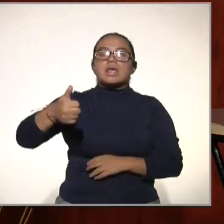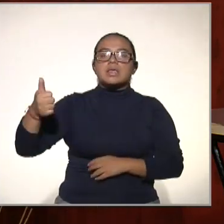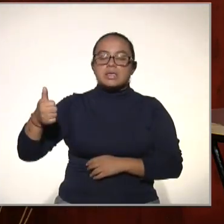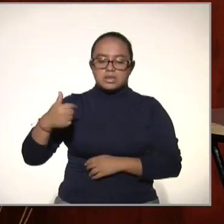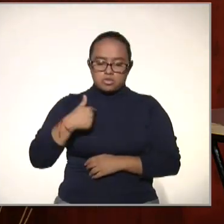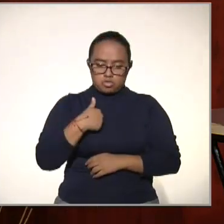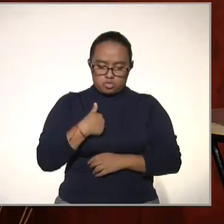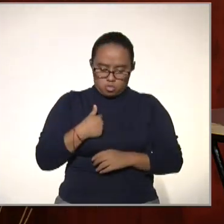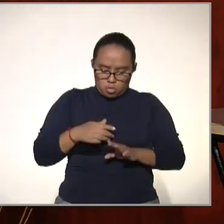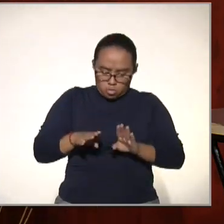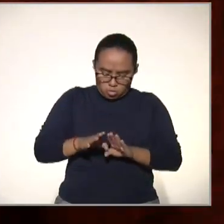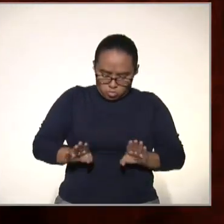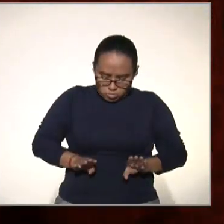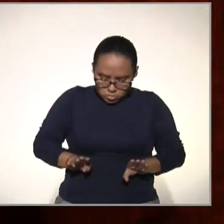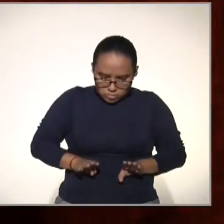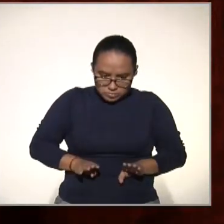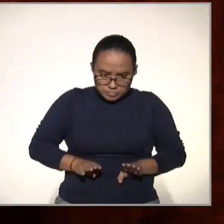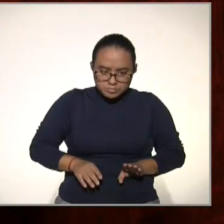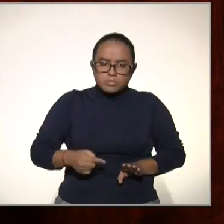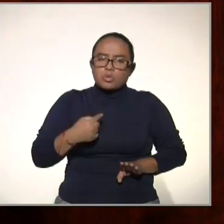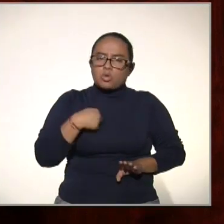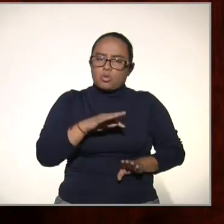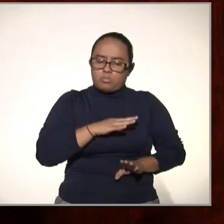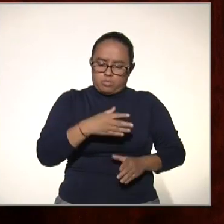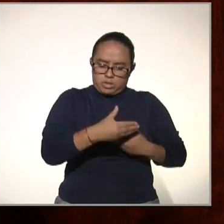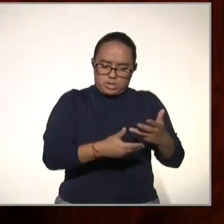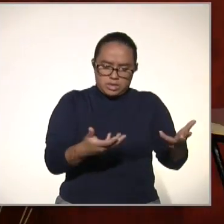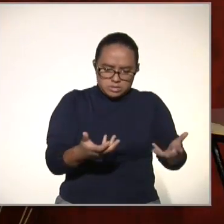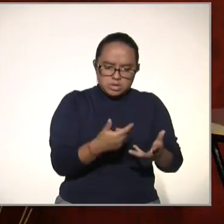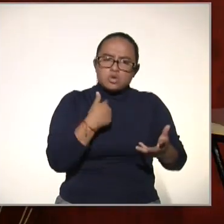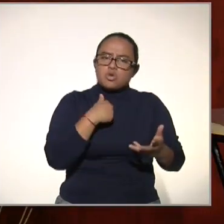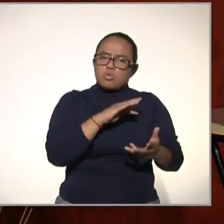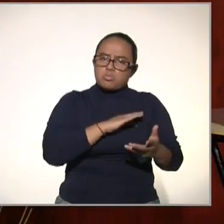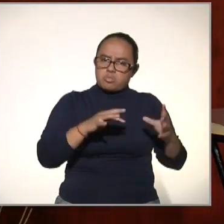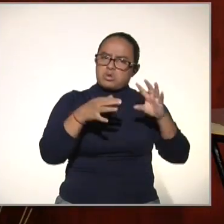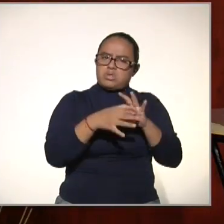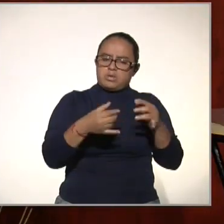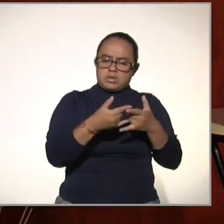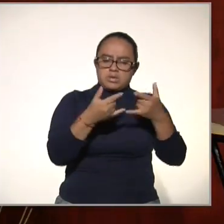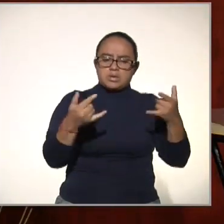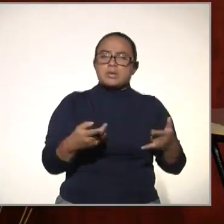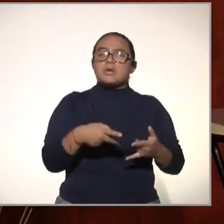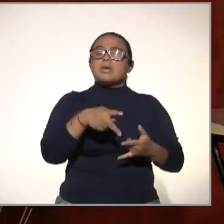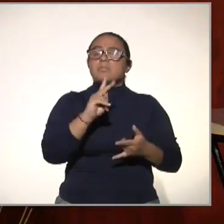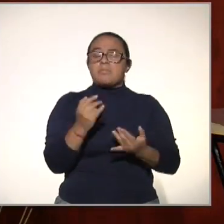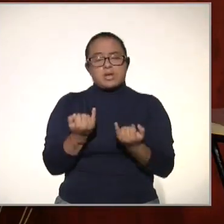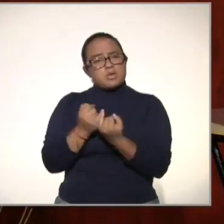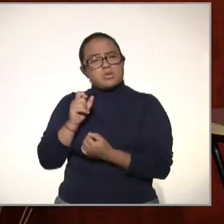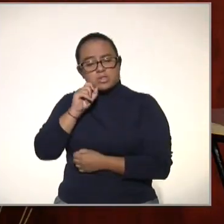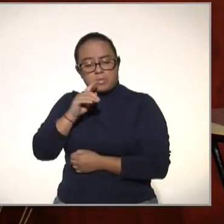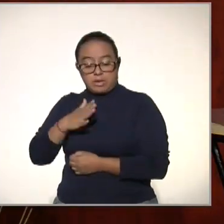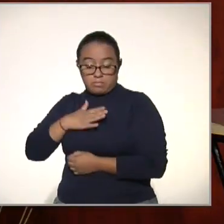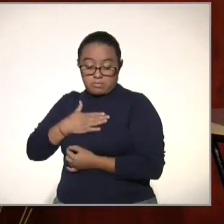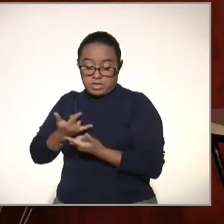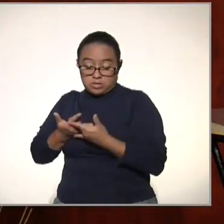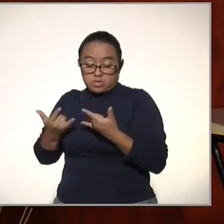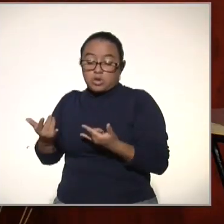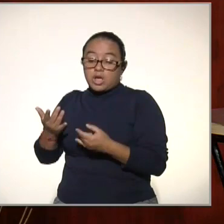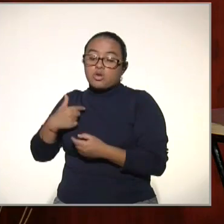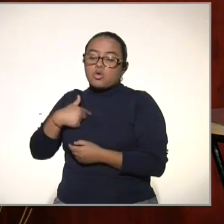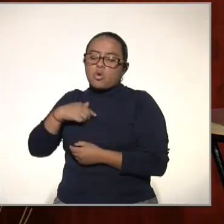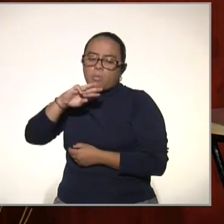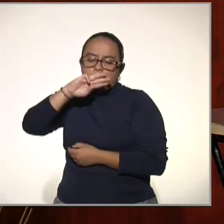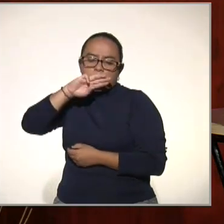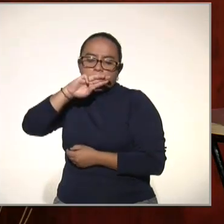quién soy, puedo construirlo, puedo narrarme, puedo contar mi historia, pero también puedo contarme una historia propia de quién quiero ser como